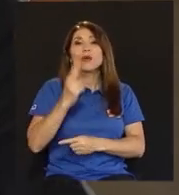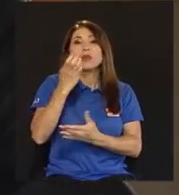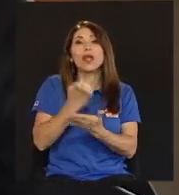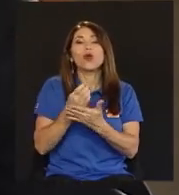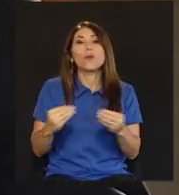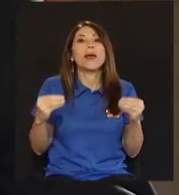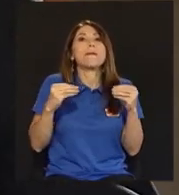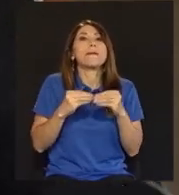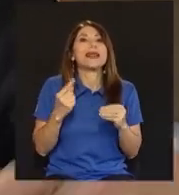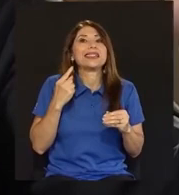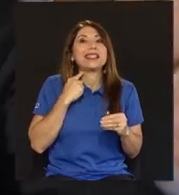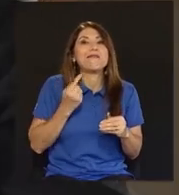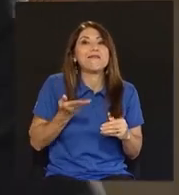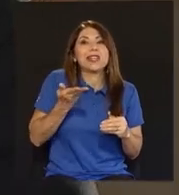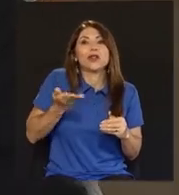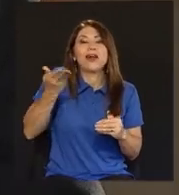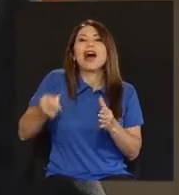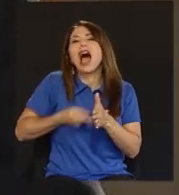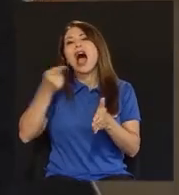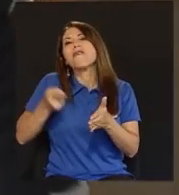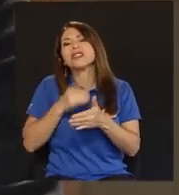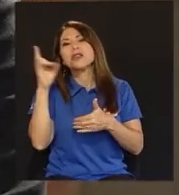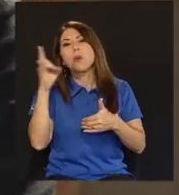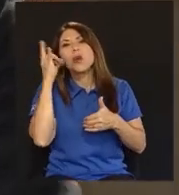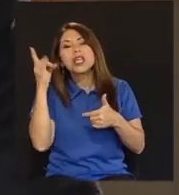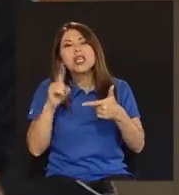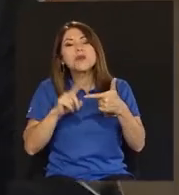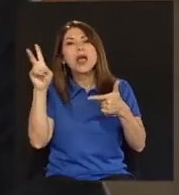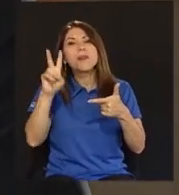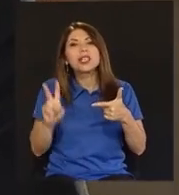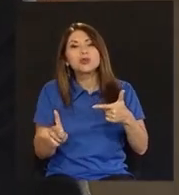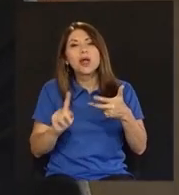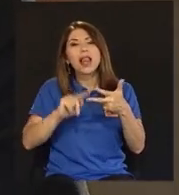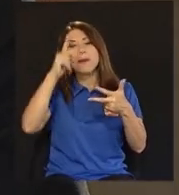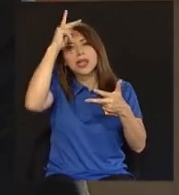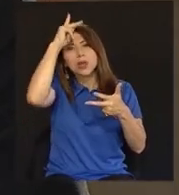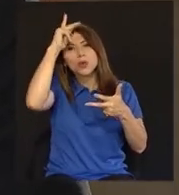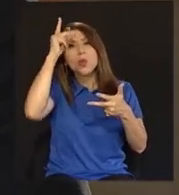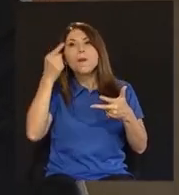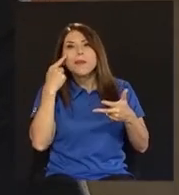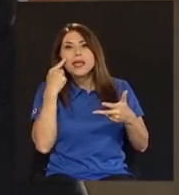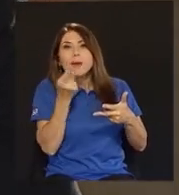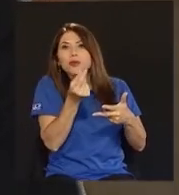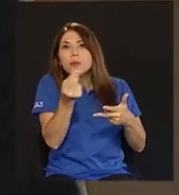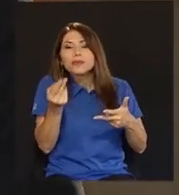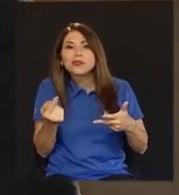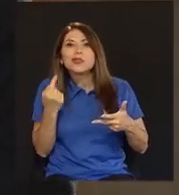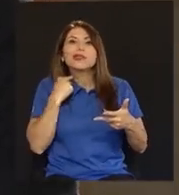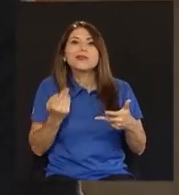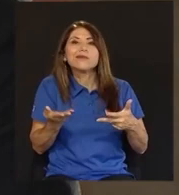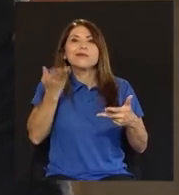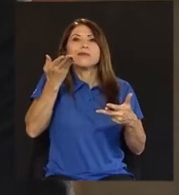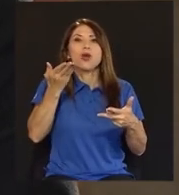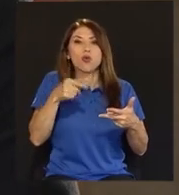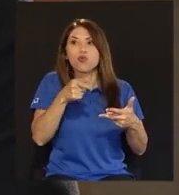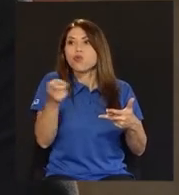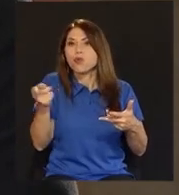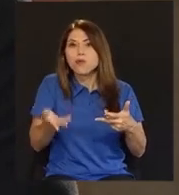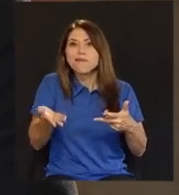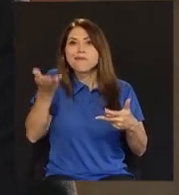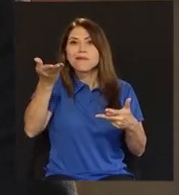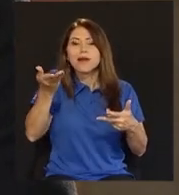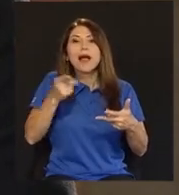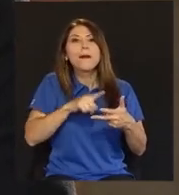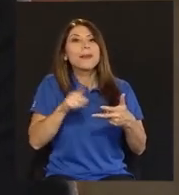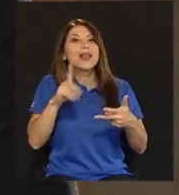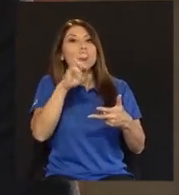Ha desaparecido una hiperinflación en Bolivia, en Venezuela, en Perú, en algún país, y esos eran mucho más altos, pero la de Costa Rica